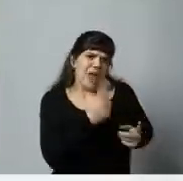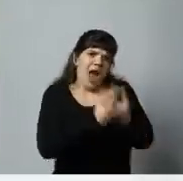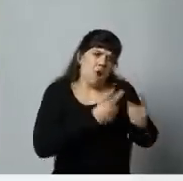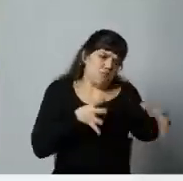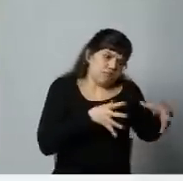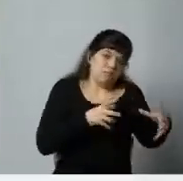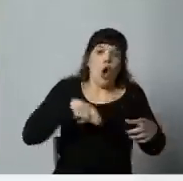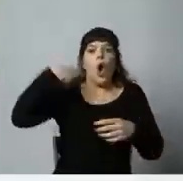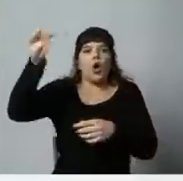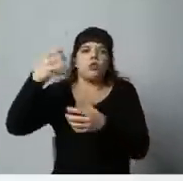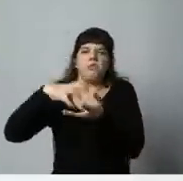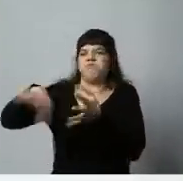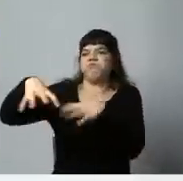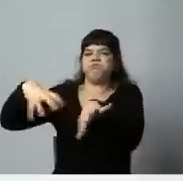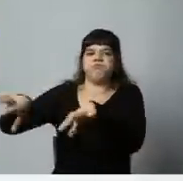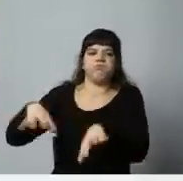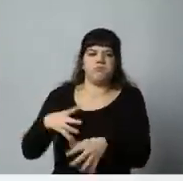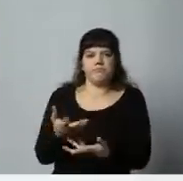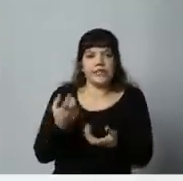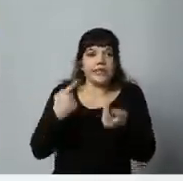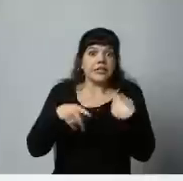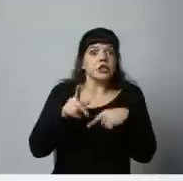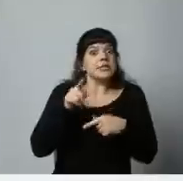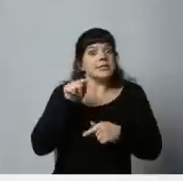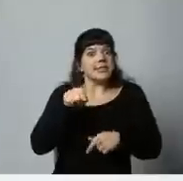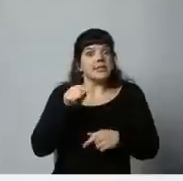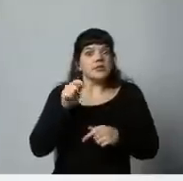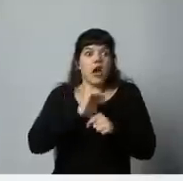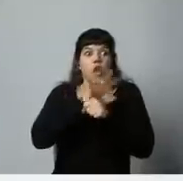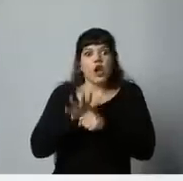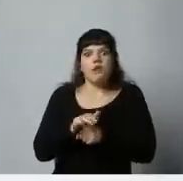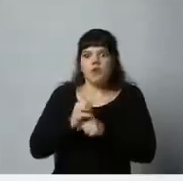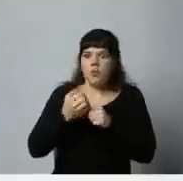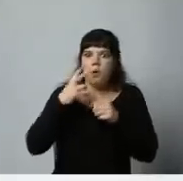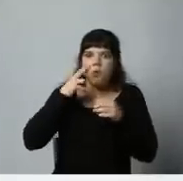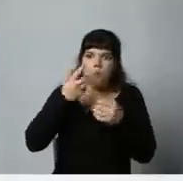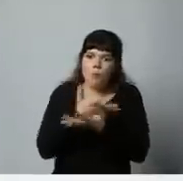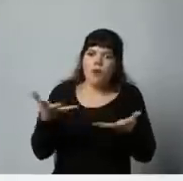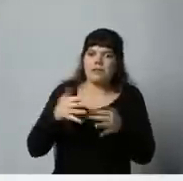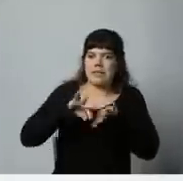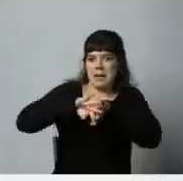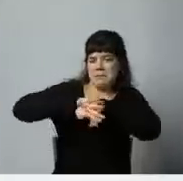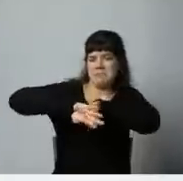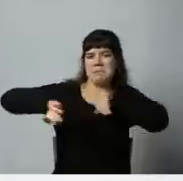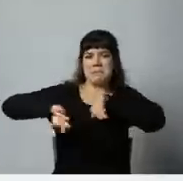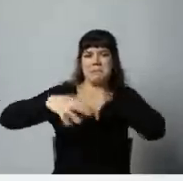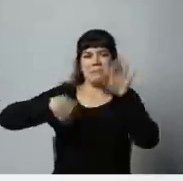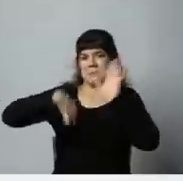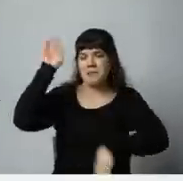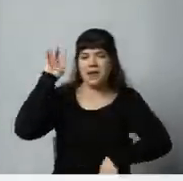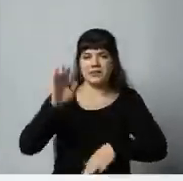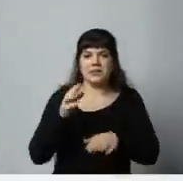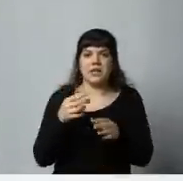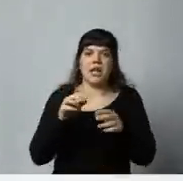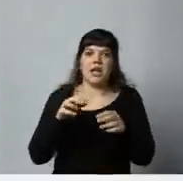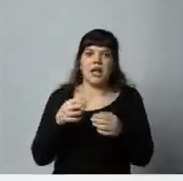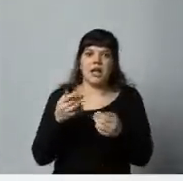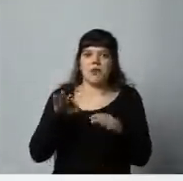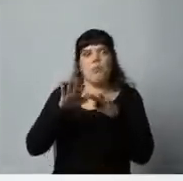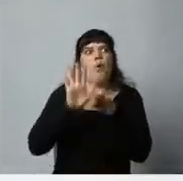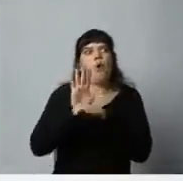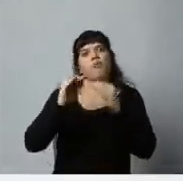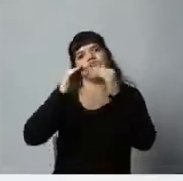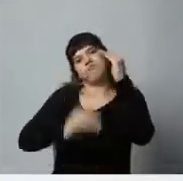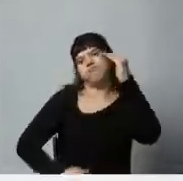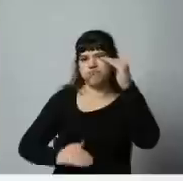exclusión y que esa pandemia entonces lo que hace es amplificar y reforzar el comportamiento desigual del capitalismo